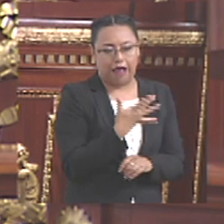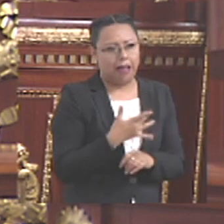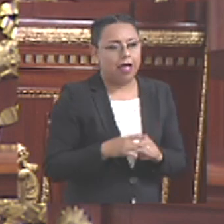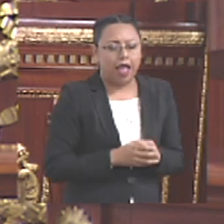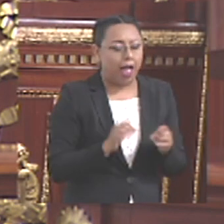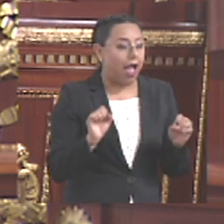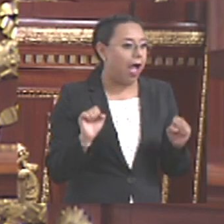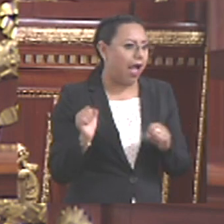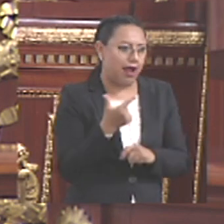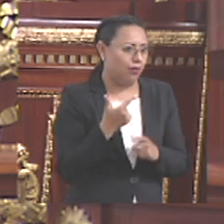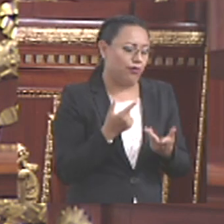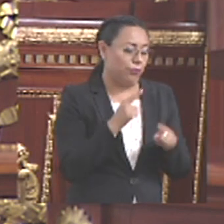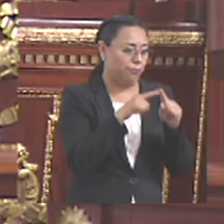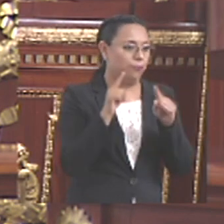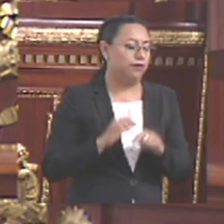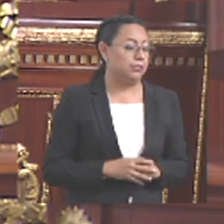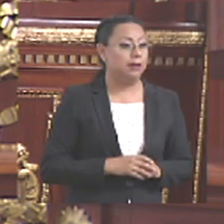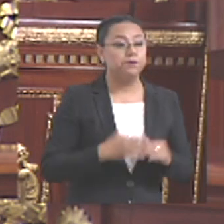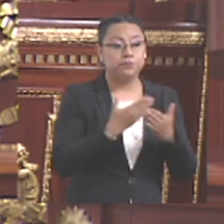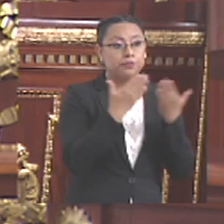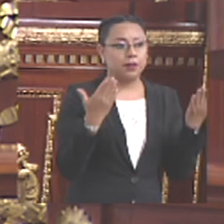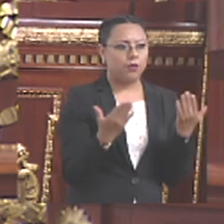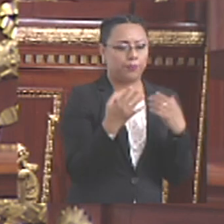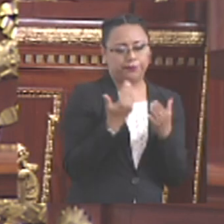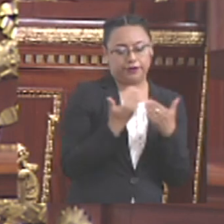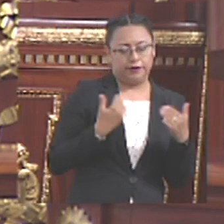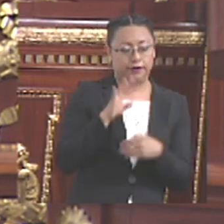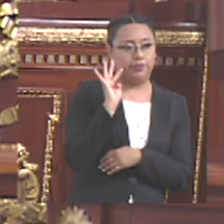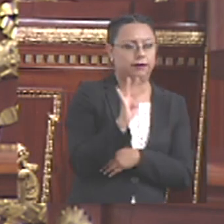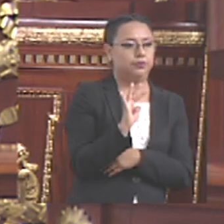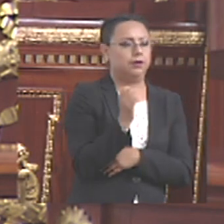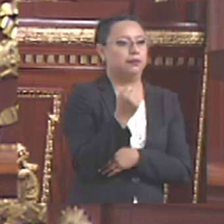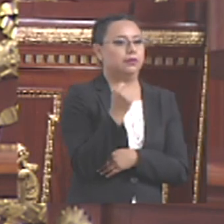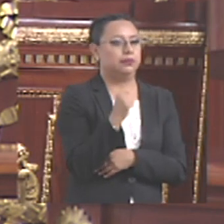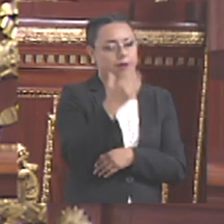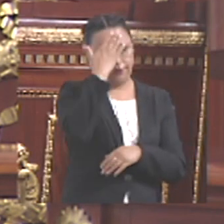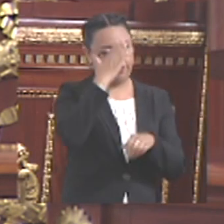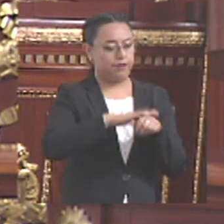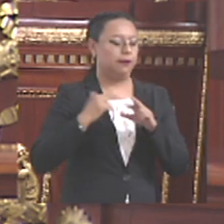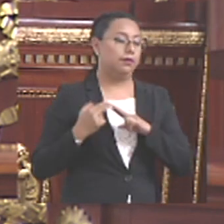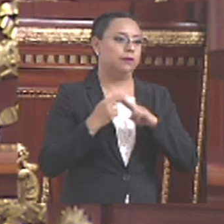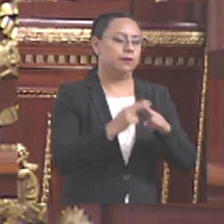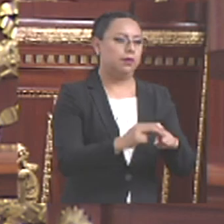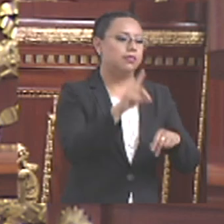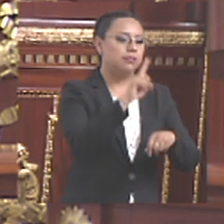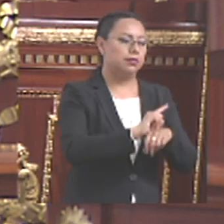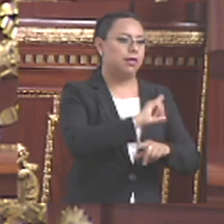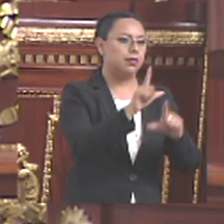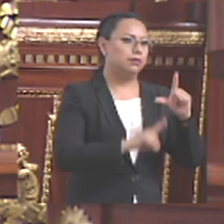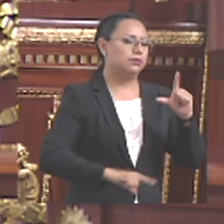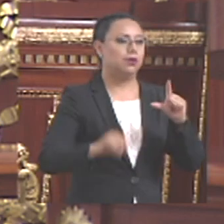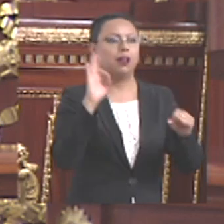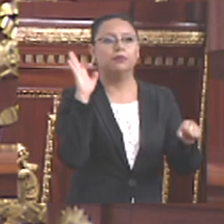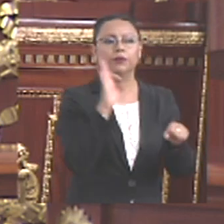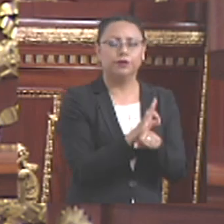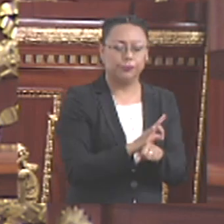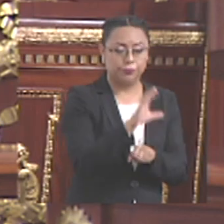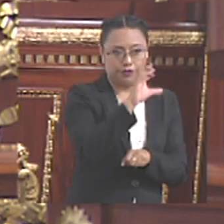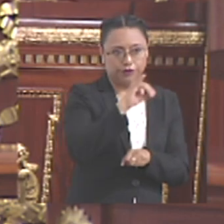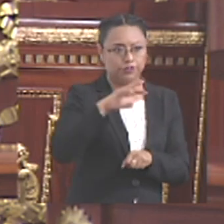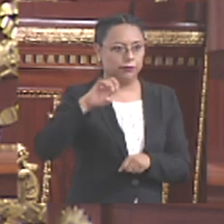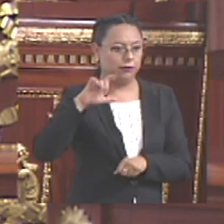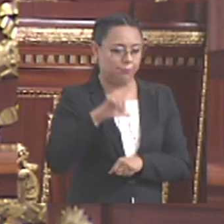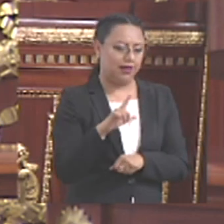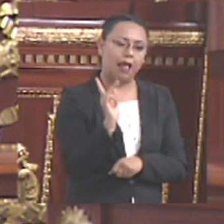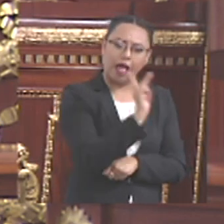esta dependencia, pues el 19 de septiembre se conmemora el Día Nacional de Protección Civil. A todas y